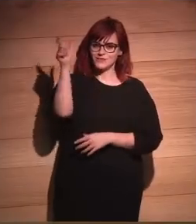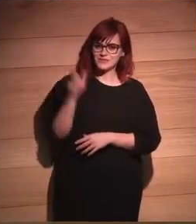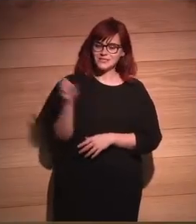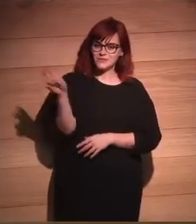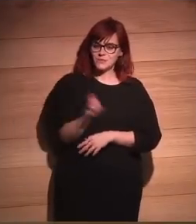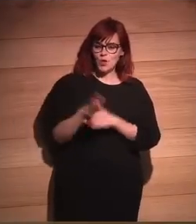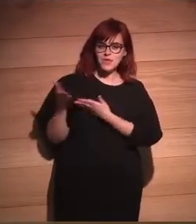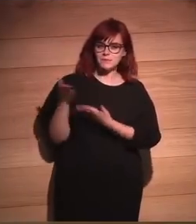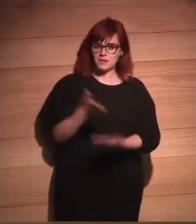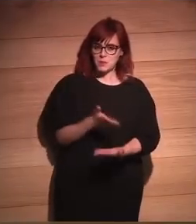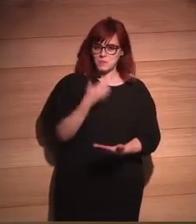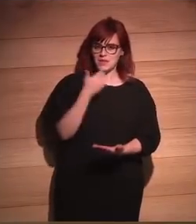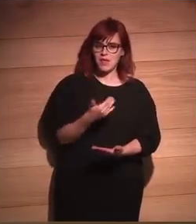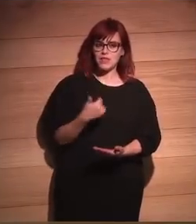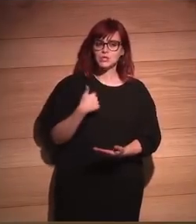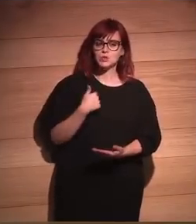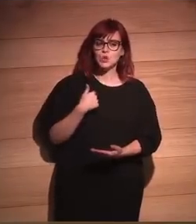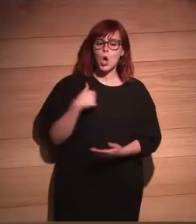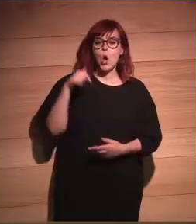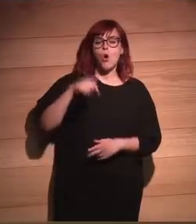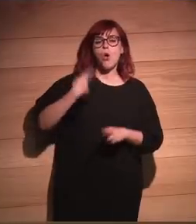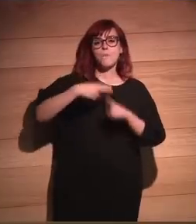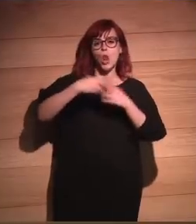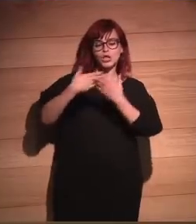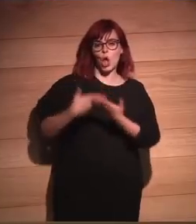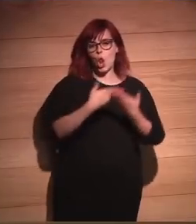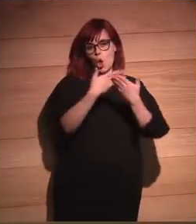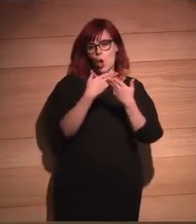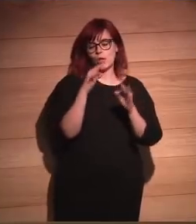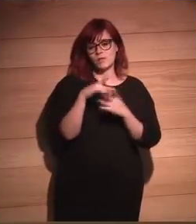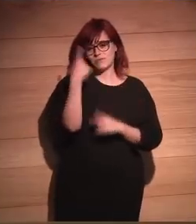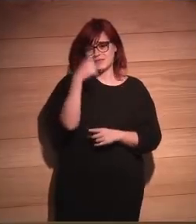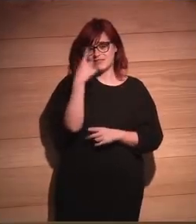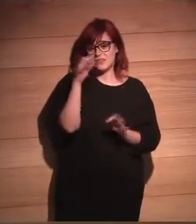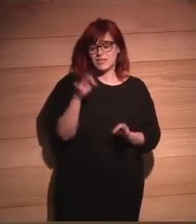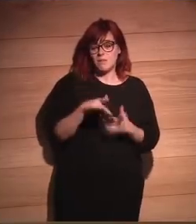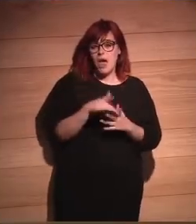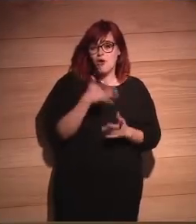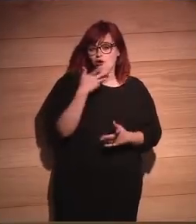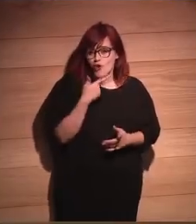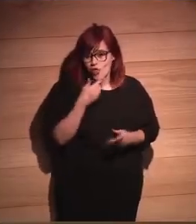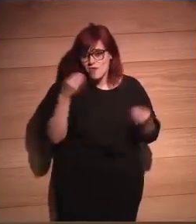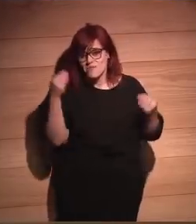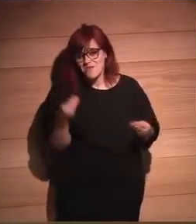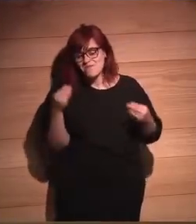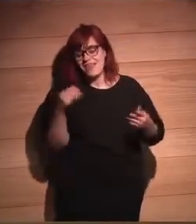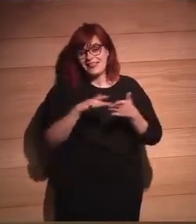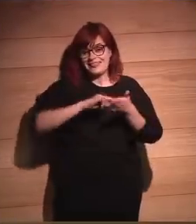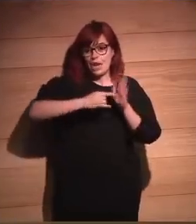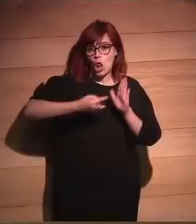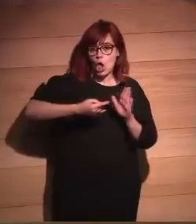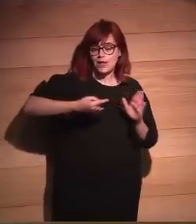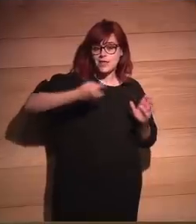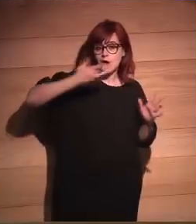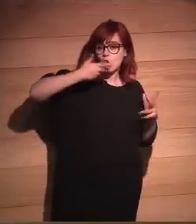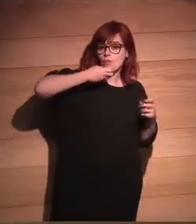por haberme invitado. Bueno, yo soy aquí el único politólogo y el único que realmente no sabe de esta cuestión técnica, así